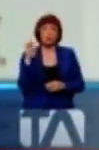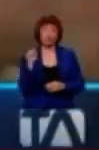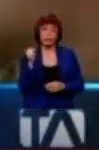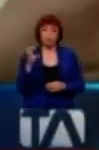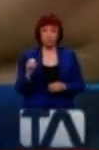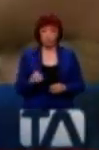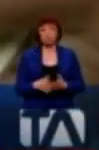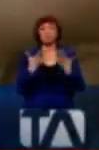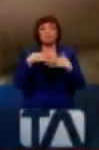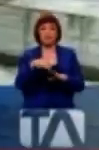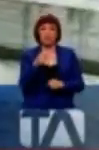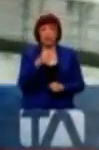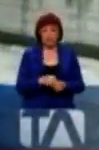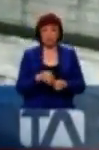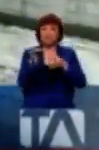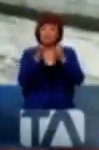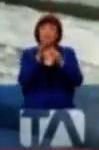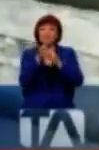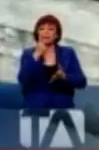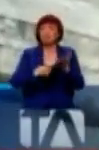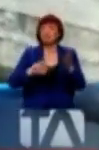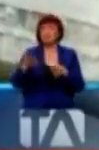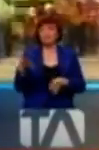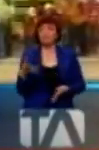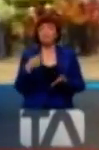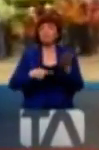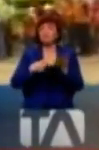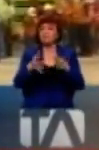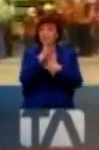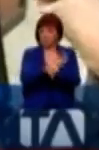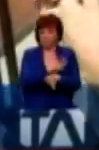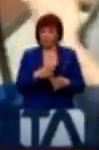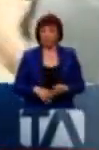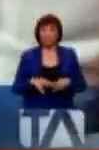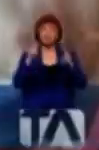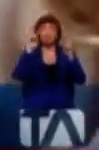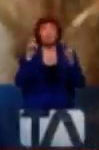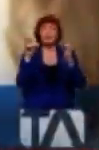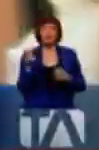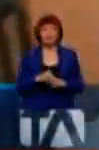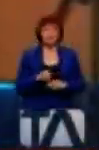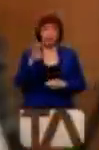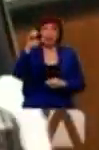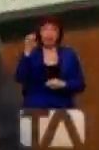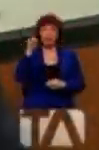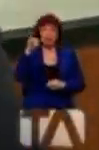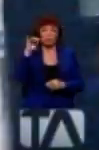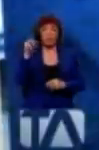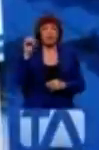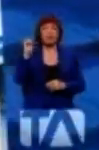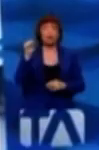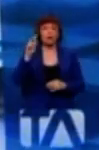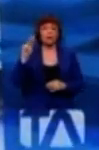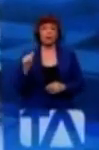de la investigación por supuestos actos de corrupción en el caso Kaminoska. Siempre acudimos donde nos llaman.